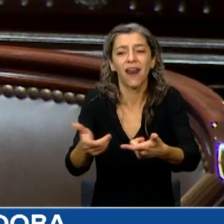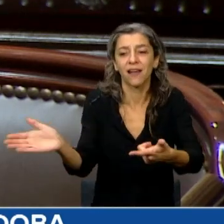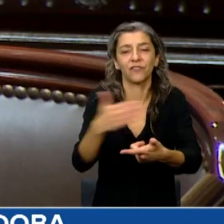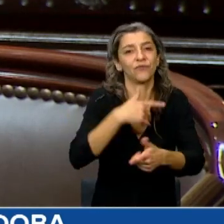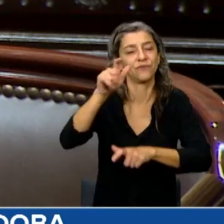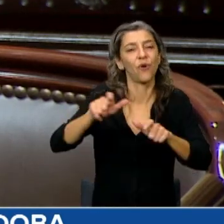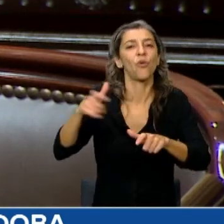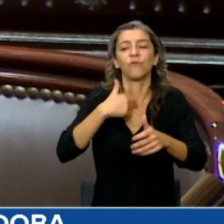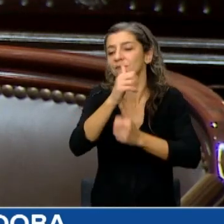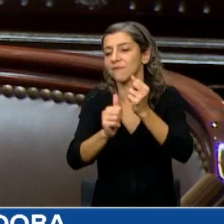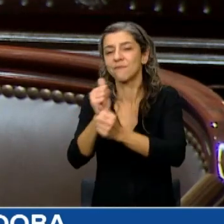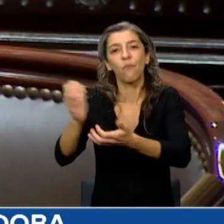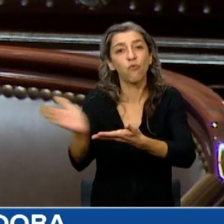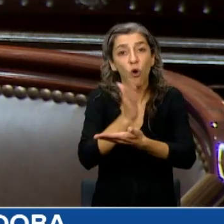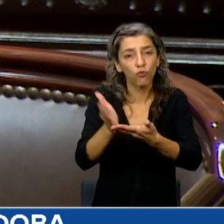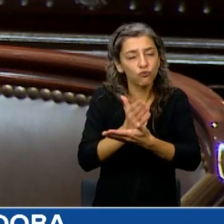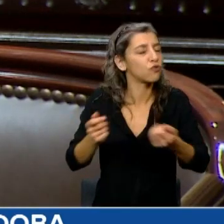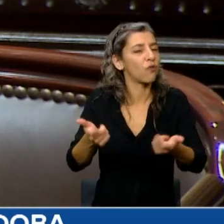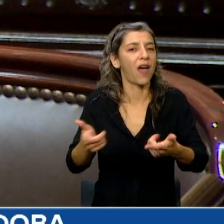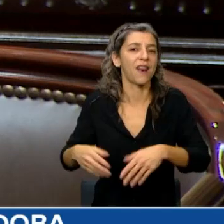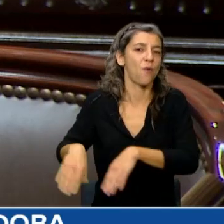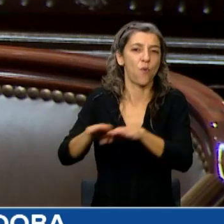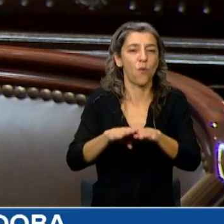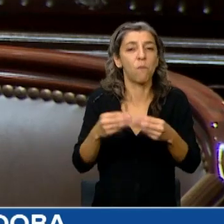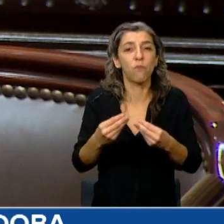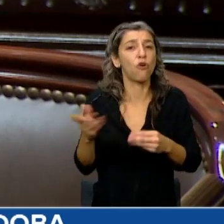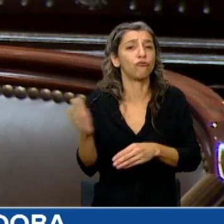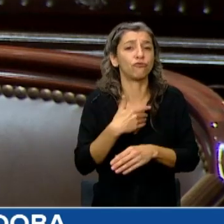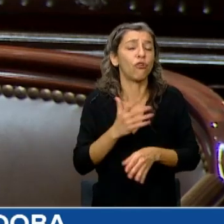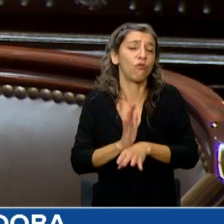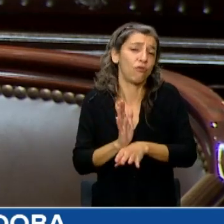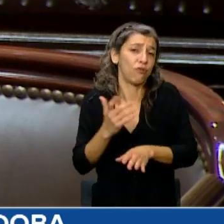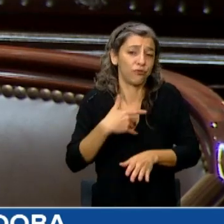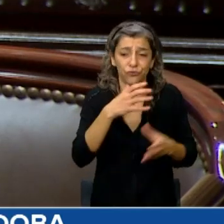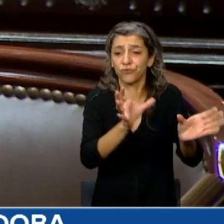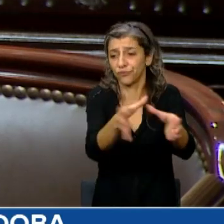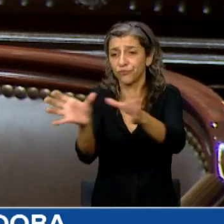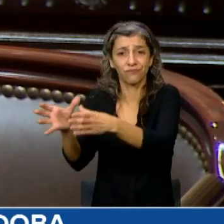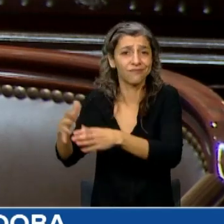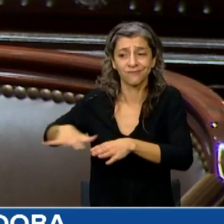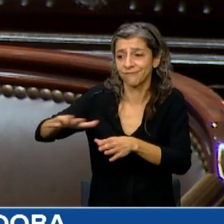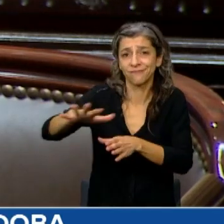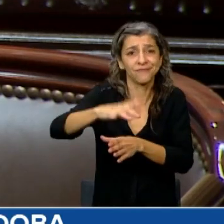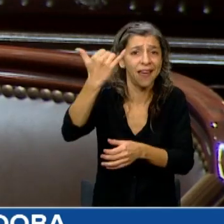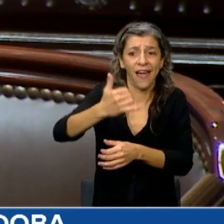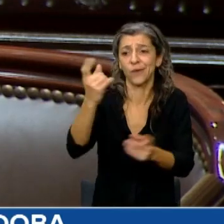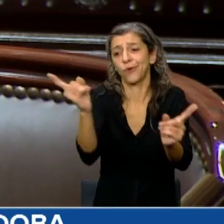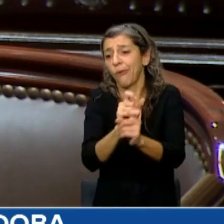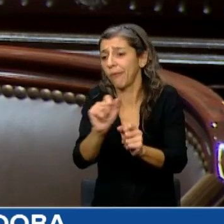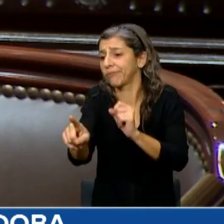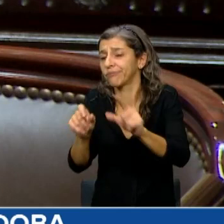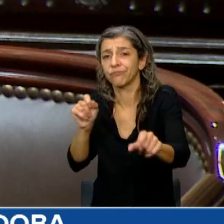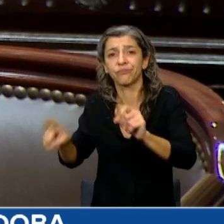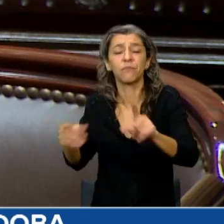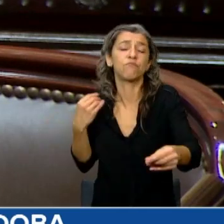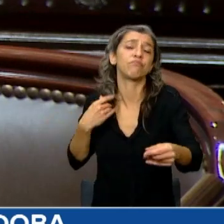productivas, porque en realidad todas las actividades de nuestro país tienen problemas, y es justamente por lo que decía recién, por